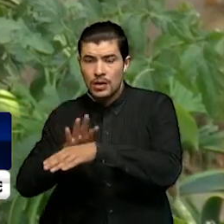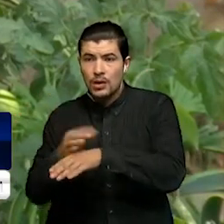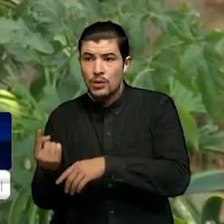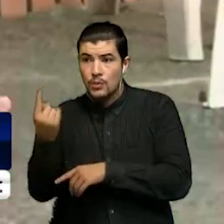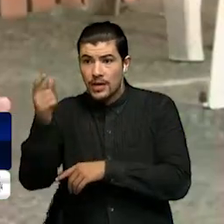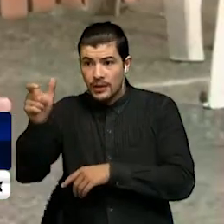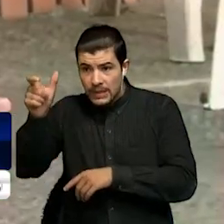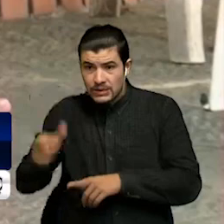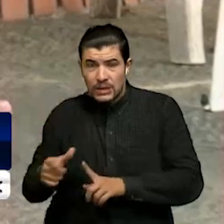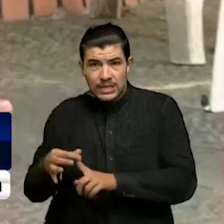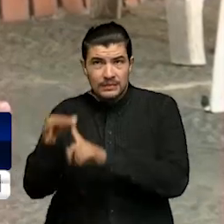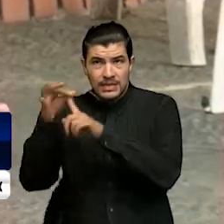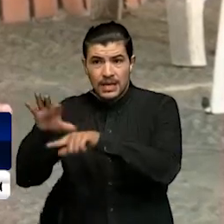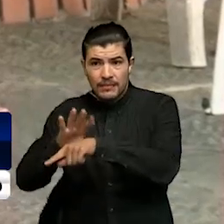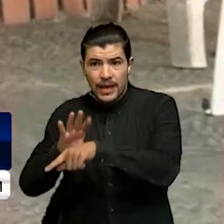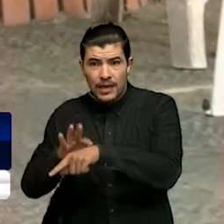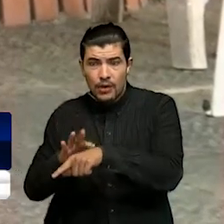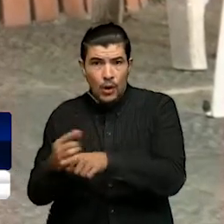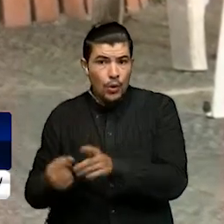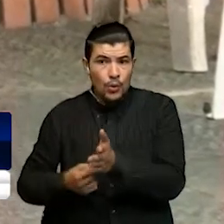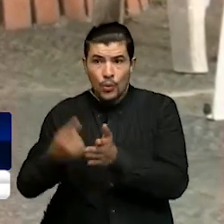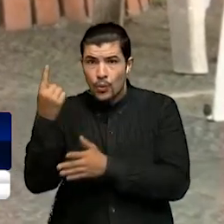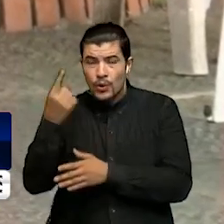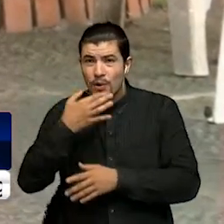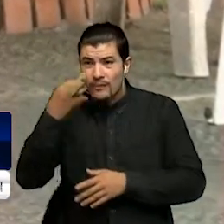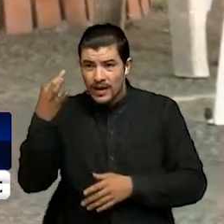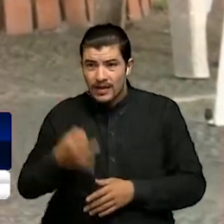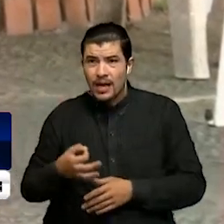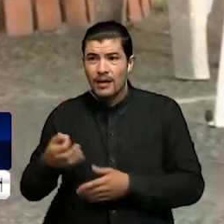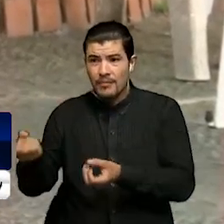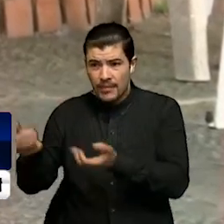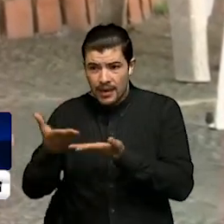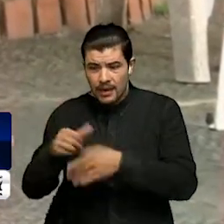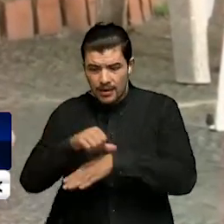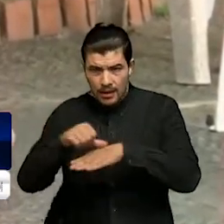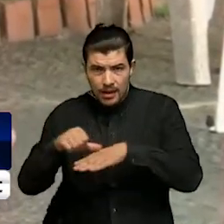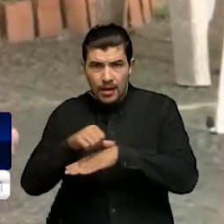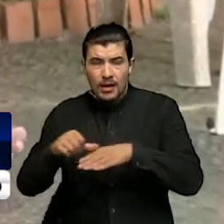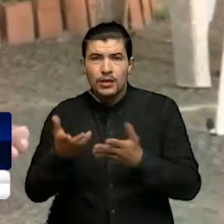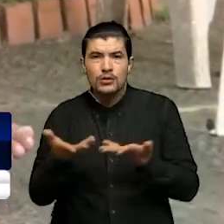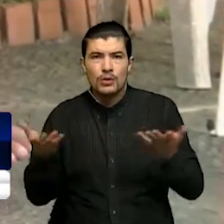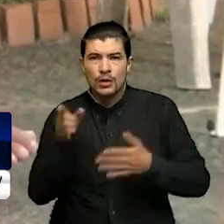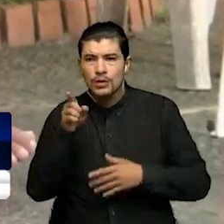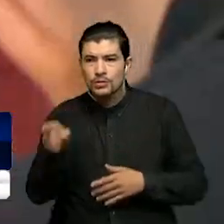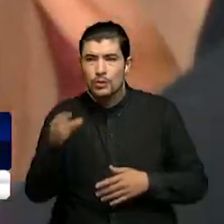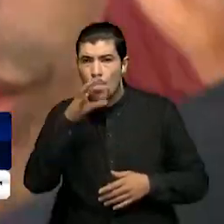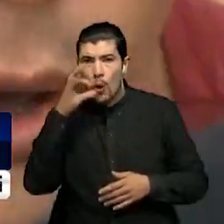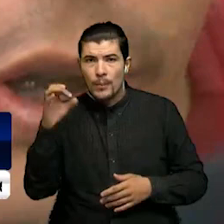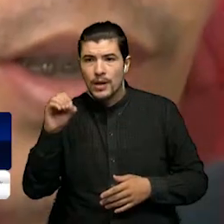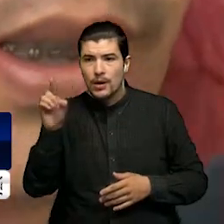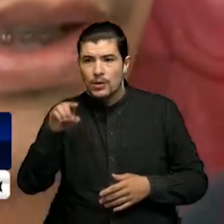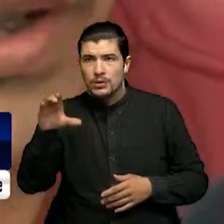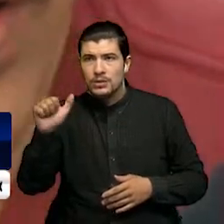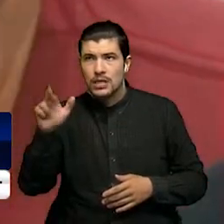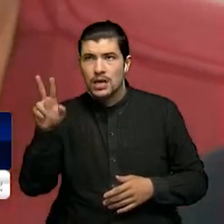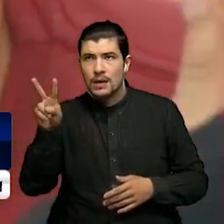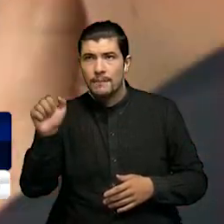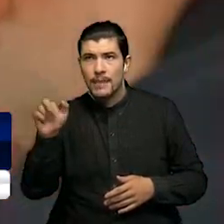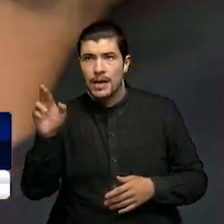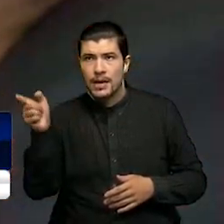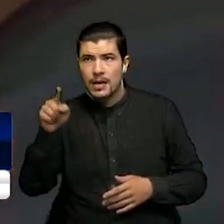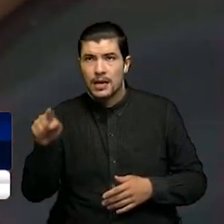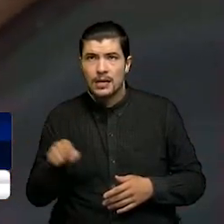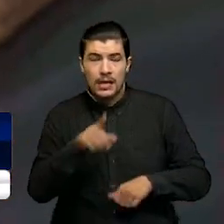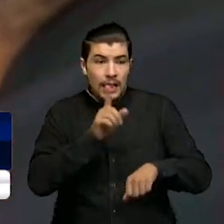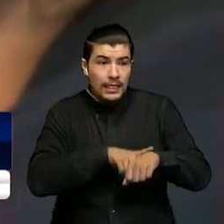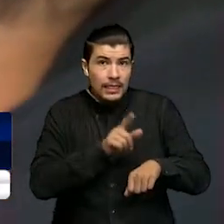especialista donde donde la única especialista que en realidad me hace eso es el señor oscar vargas el tiempo es crítico y la